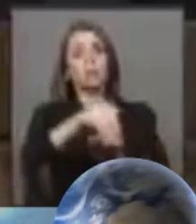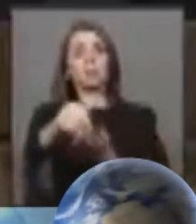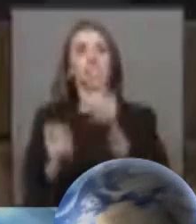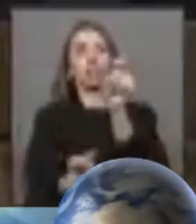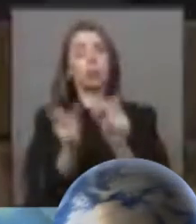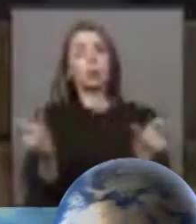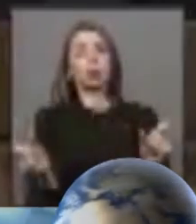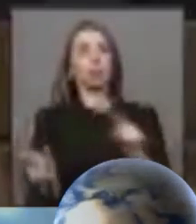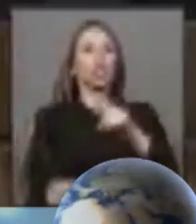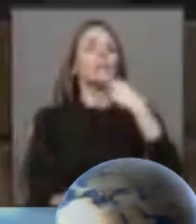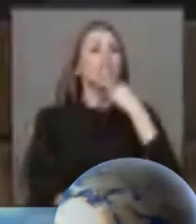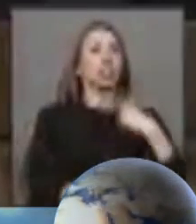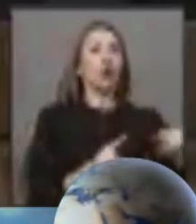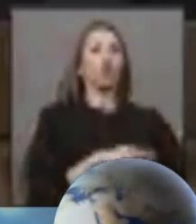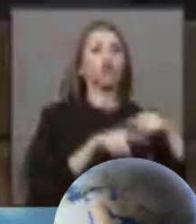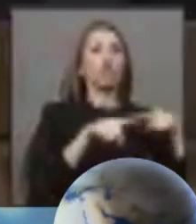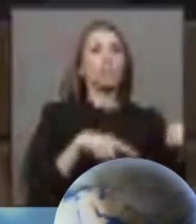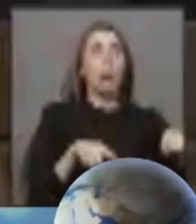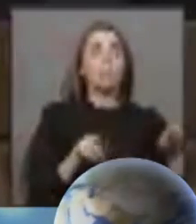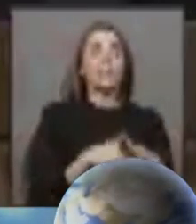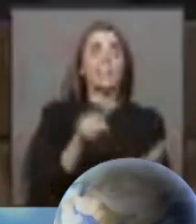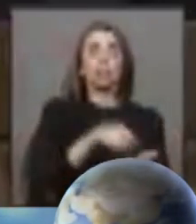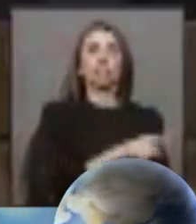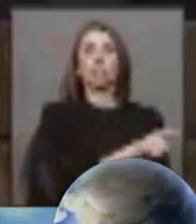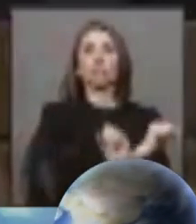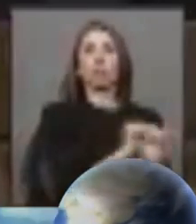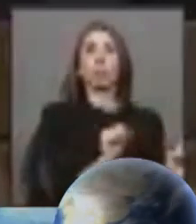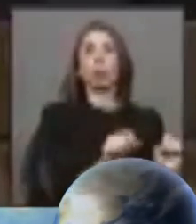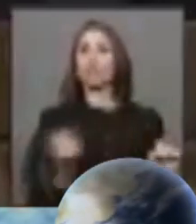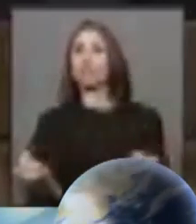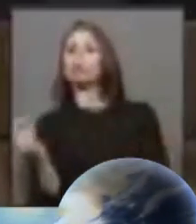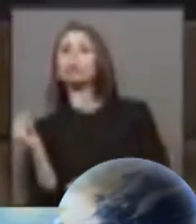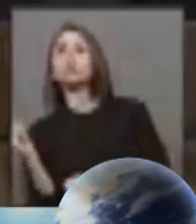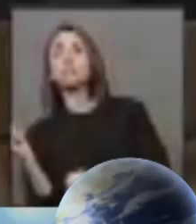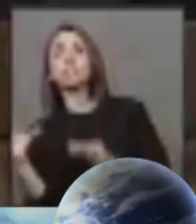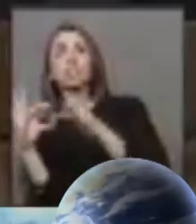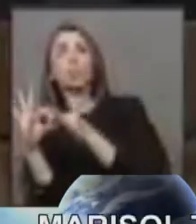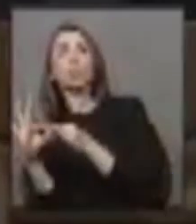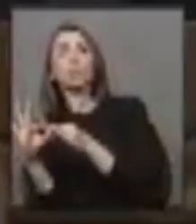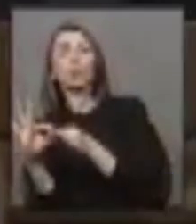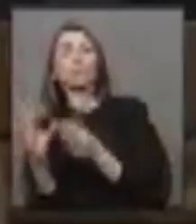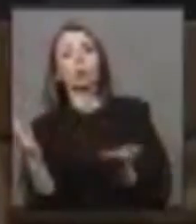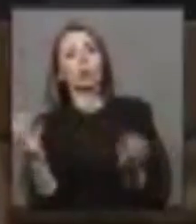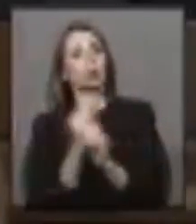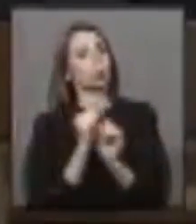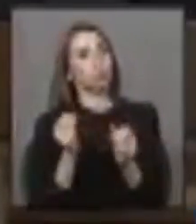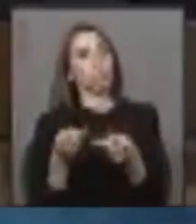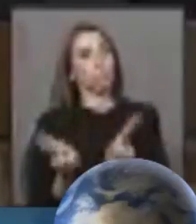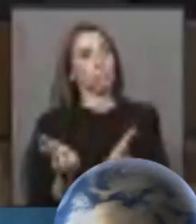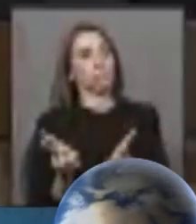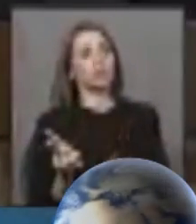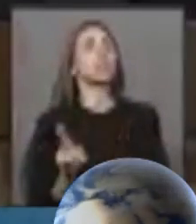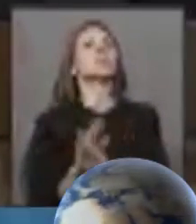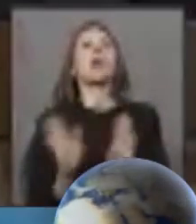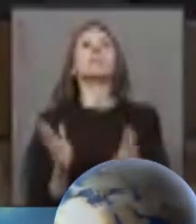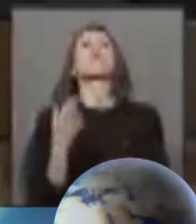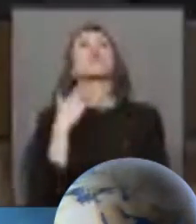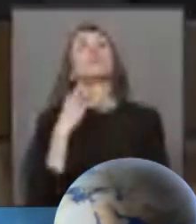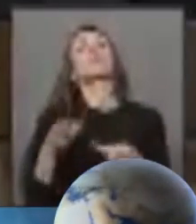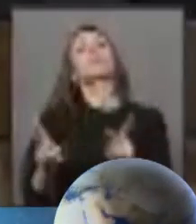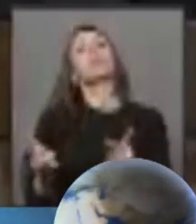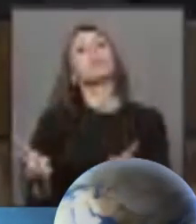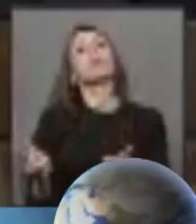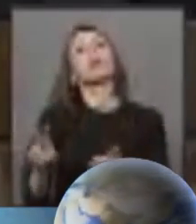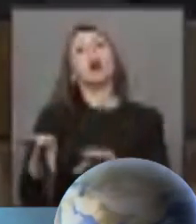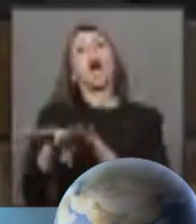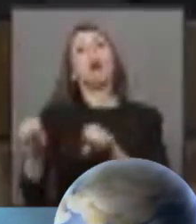realizar otro tipo de trámites en el registro civil, y eso a mi juicio es intolerable. ¿Por qué solo se van a poder celebrar pactos